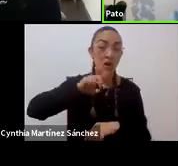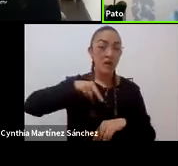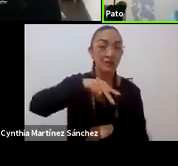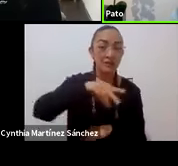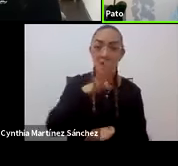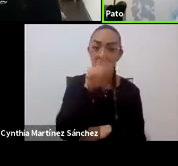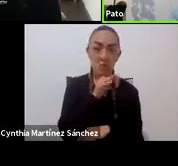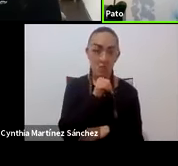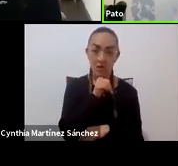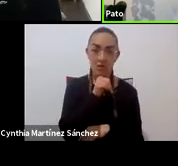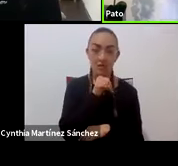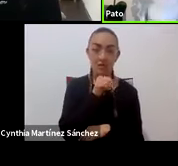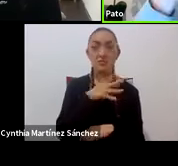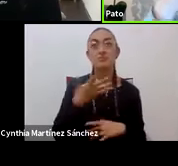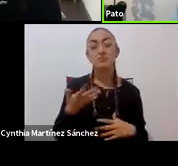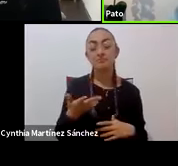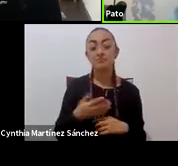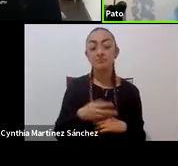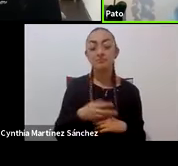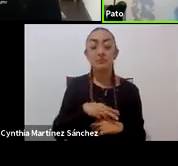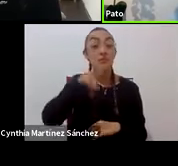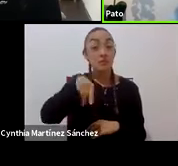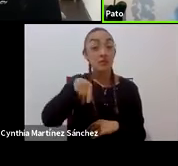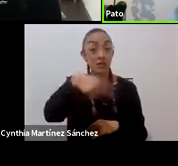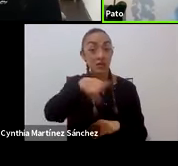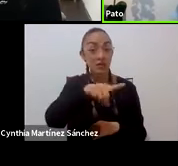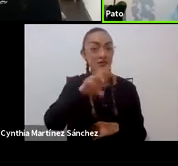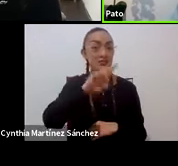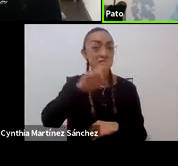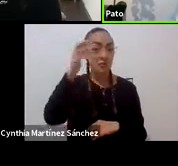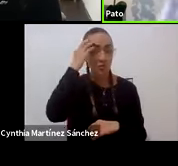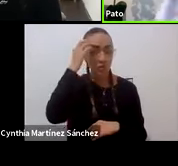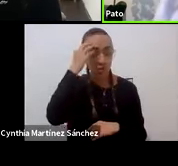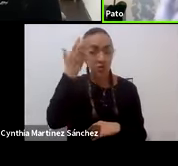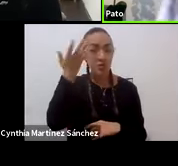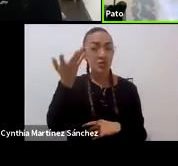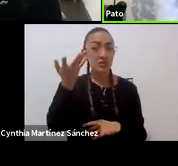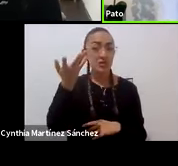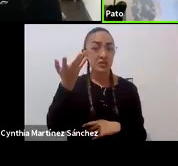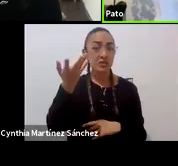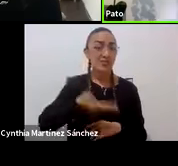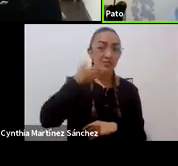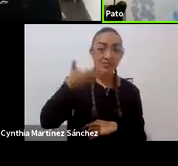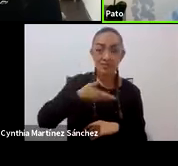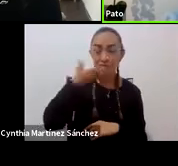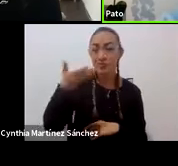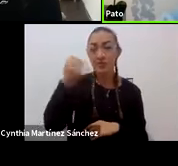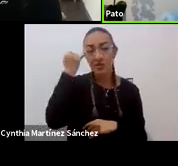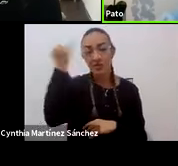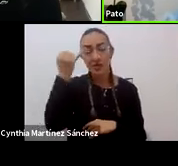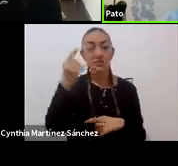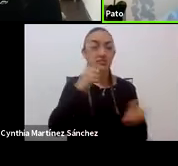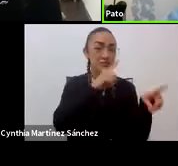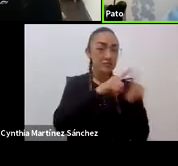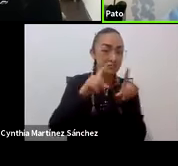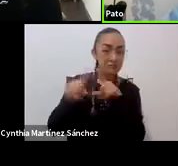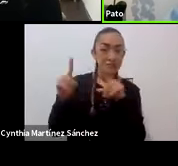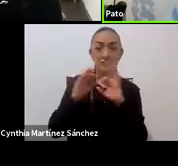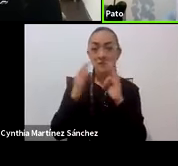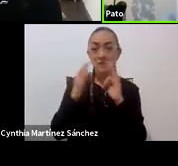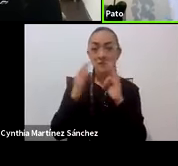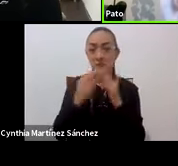¿no? Y a la vez reconocían esas prácticas, obviamente a través de otros ropajes,